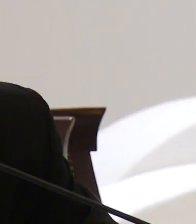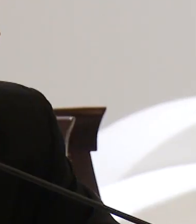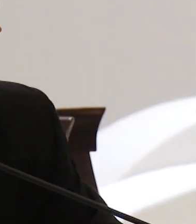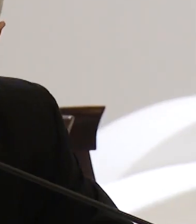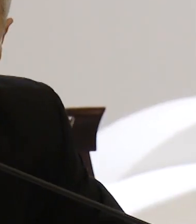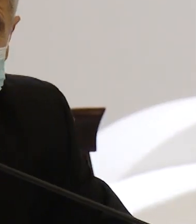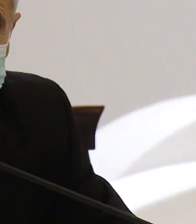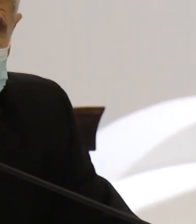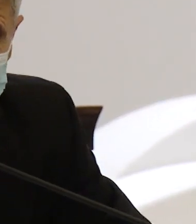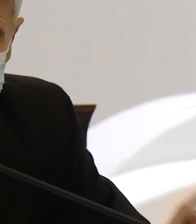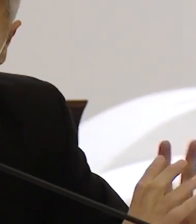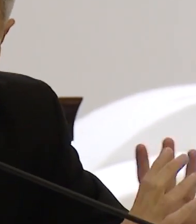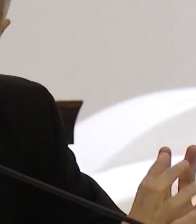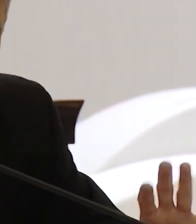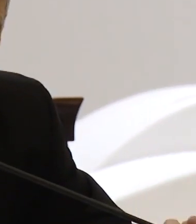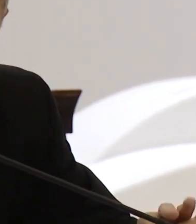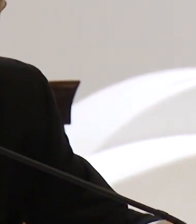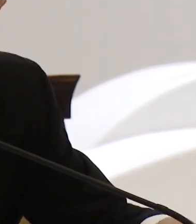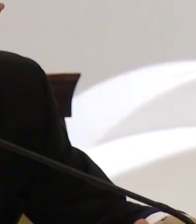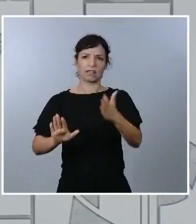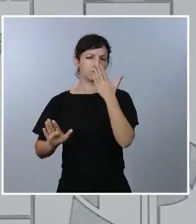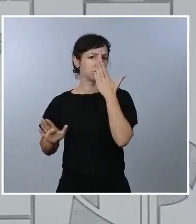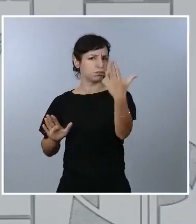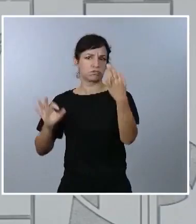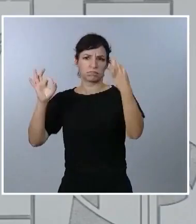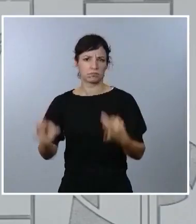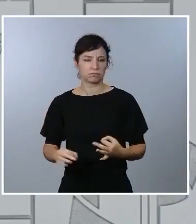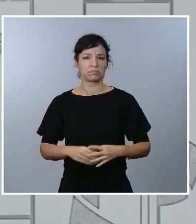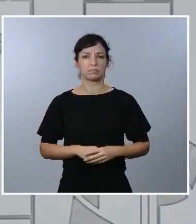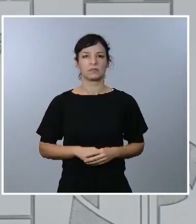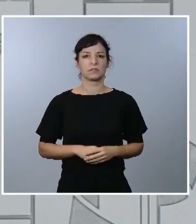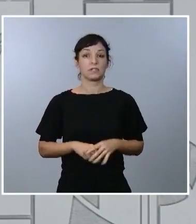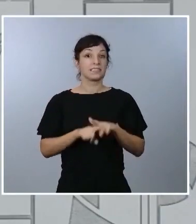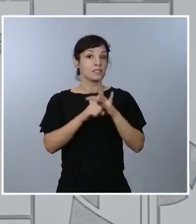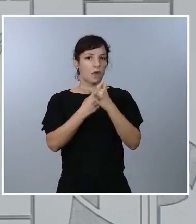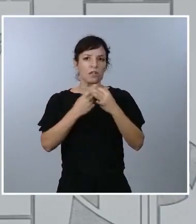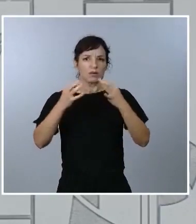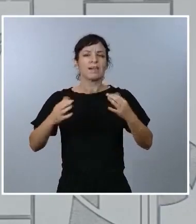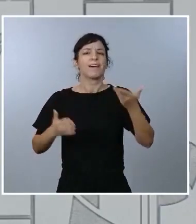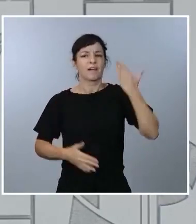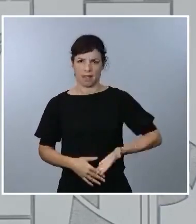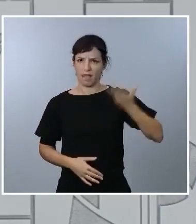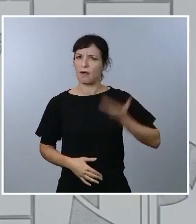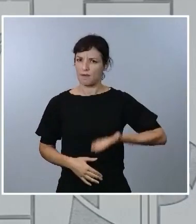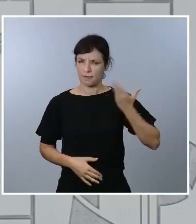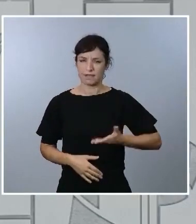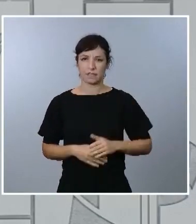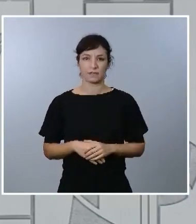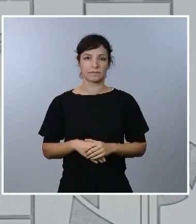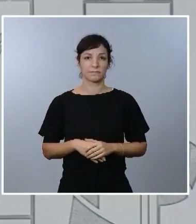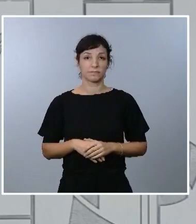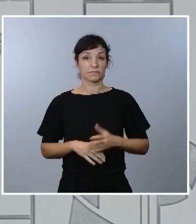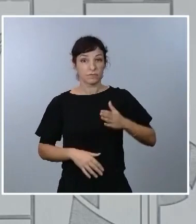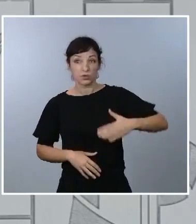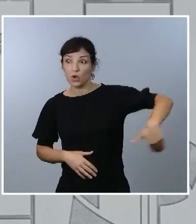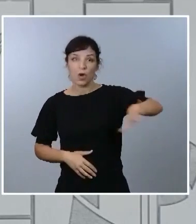de alarma después de que el presidente del gobierno haya afirmado este viernes a mediodía que está dispuesto a adoptar las medidas que hagan falta